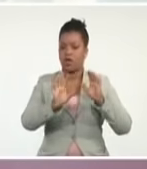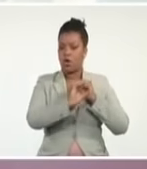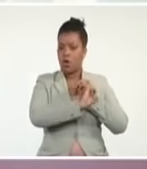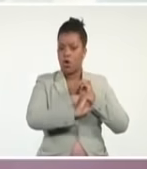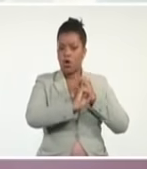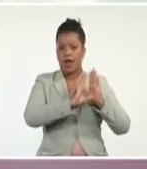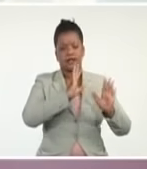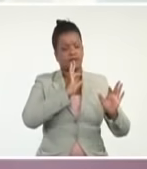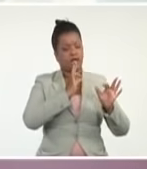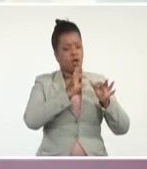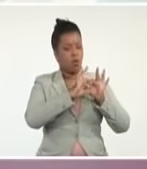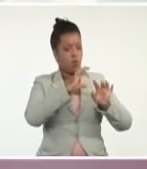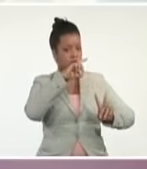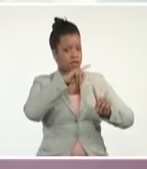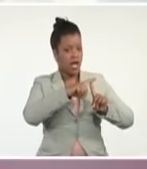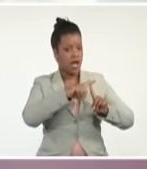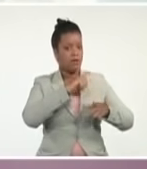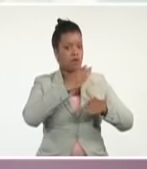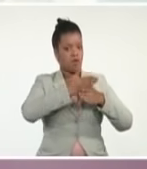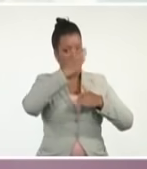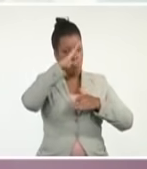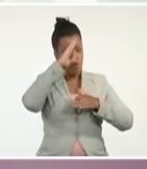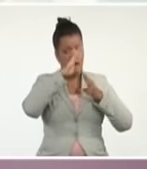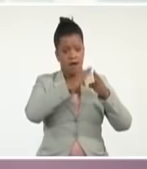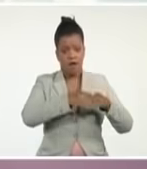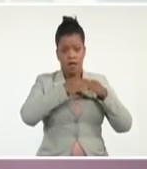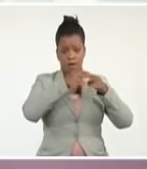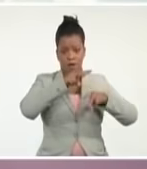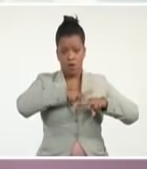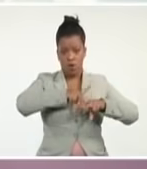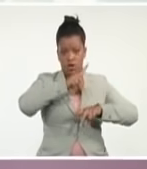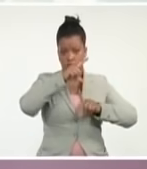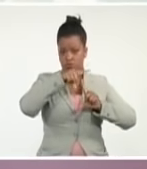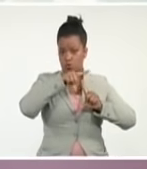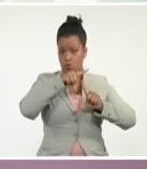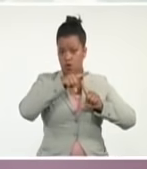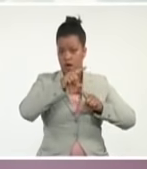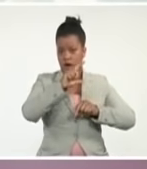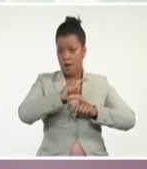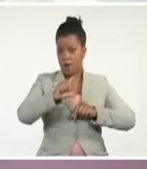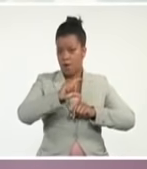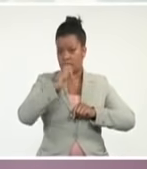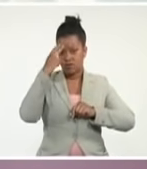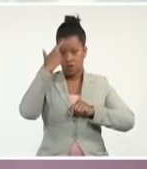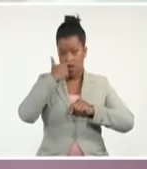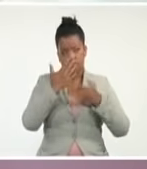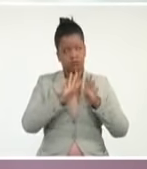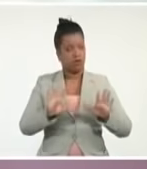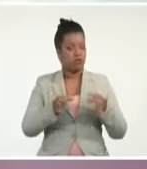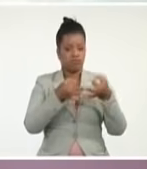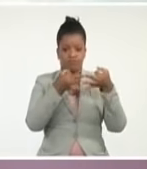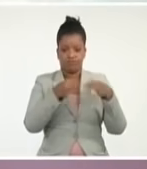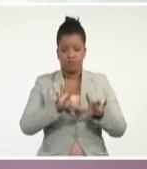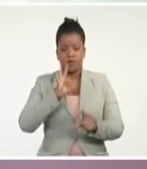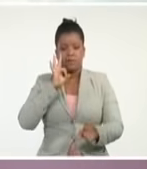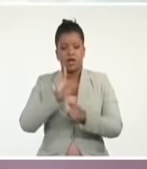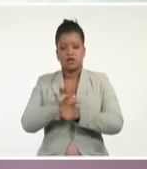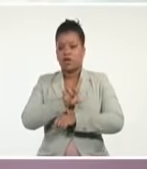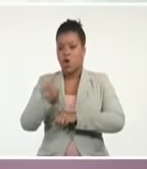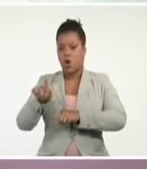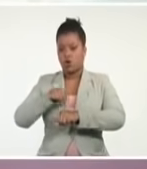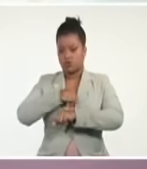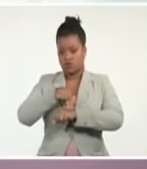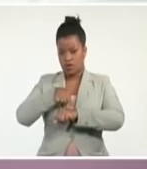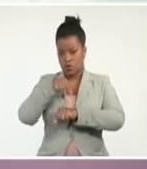de Guantánamo, Santiago de Cuba, Granma, Holguín, Las Tunas, Camagüey y Ciego de Ávila a partir de las 11 horas del día